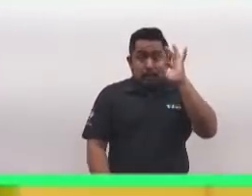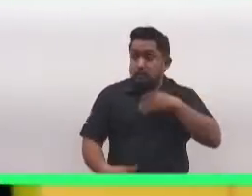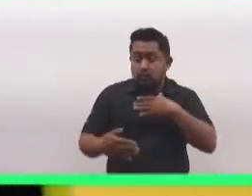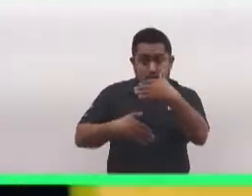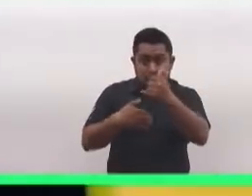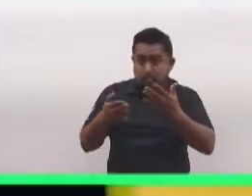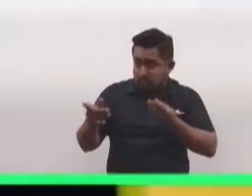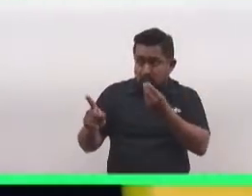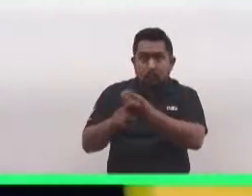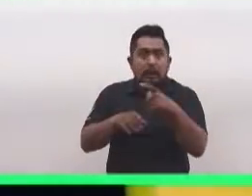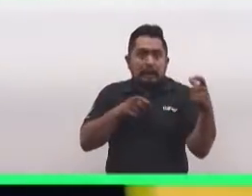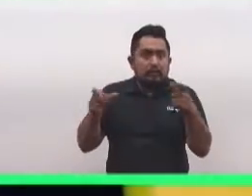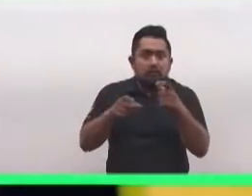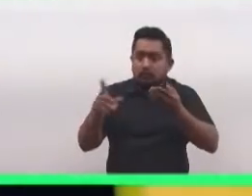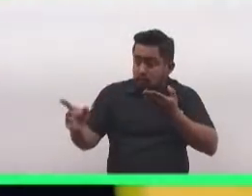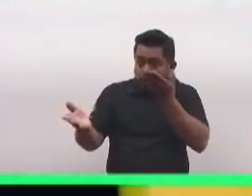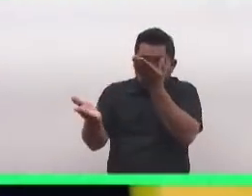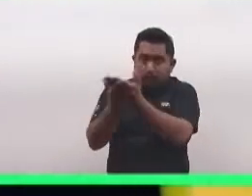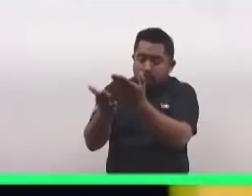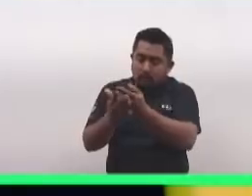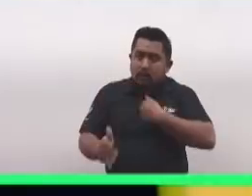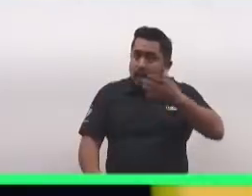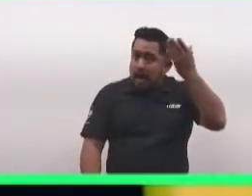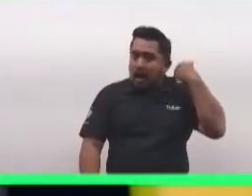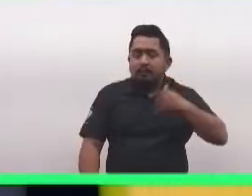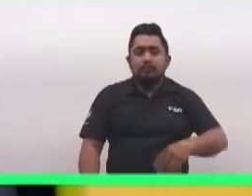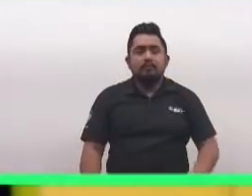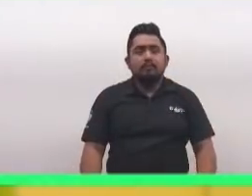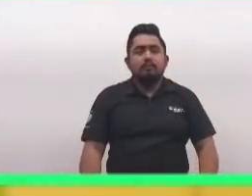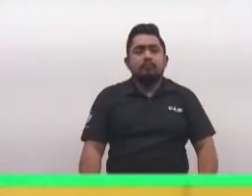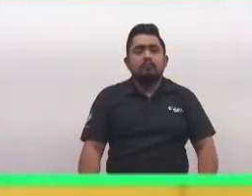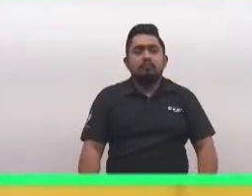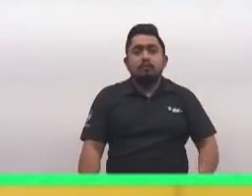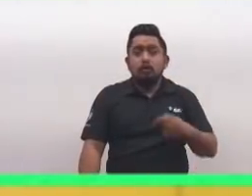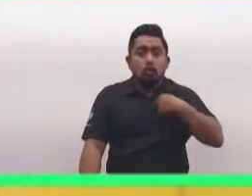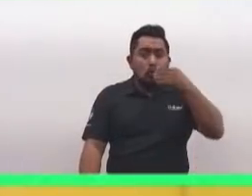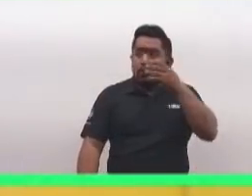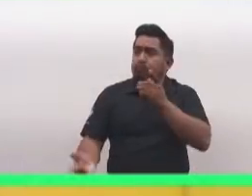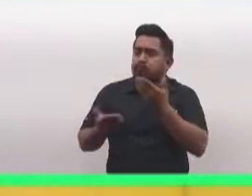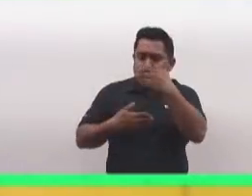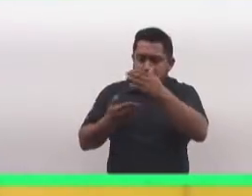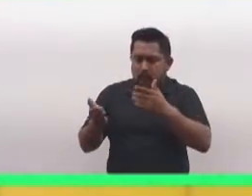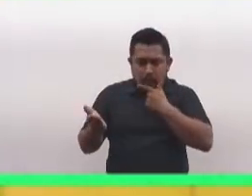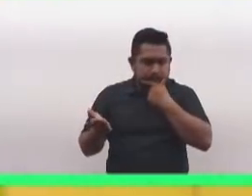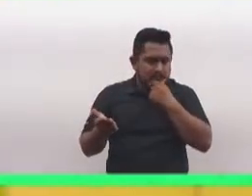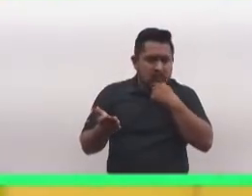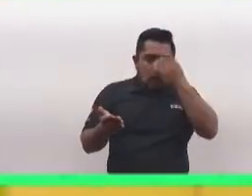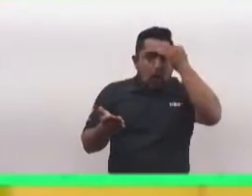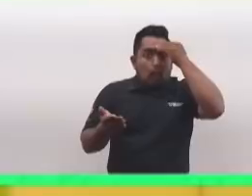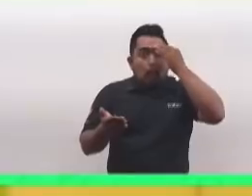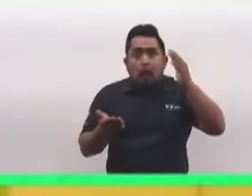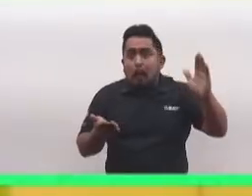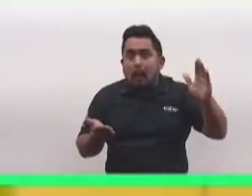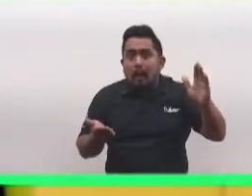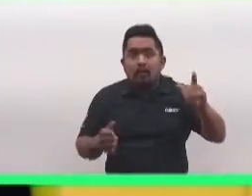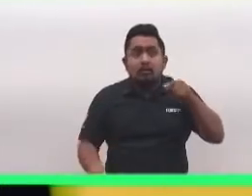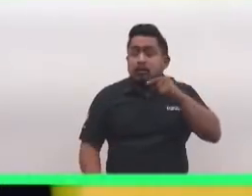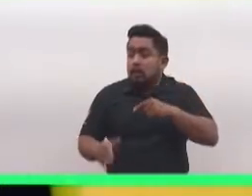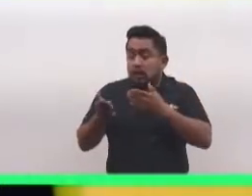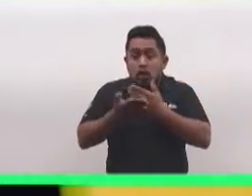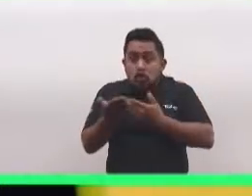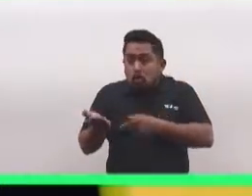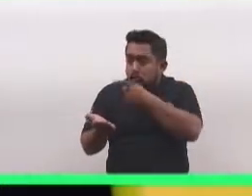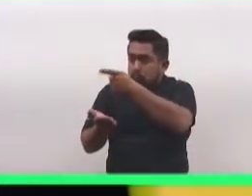en su cumpleaños de navidad en la universidad de la iglesia y no sabíamos qué comprarle porque las cosas que le